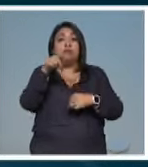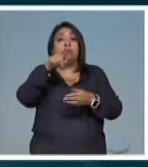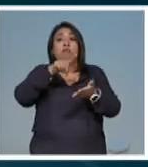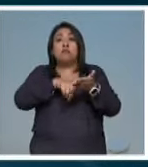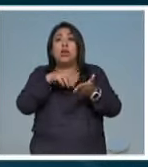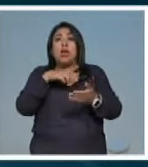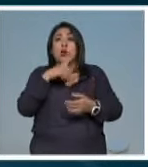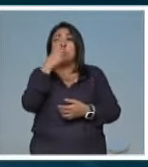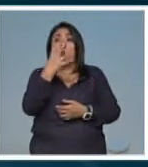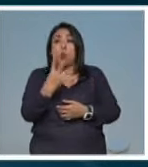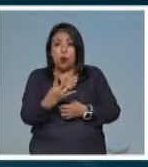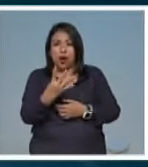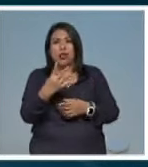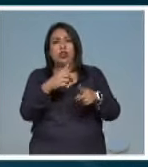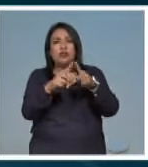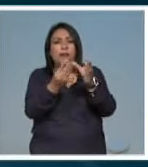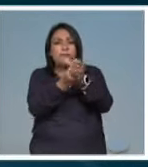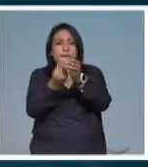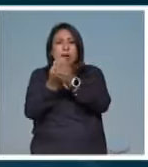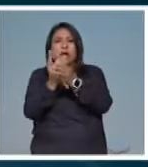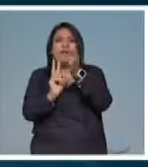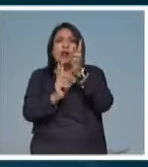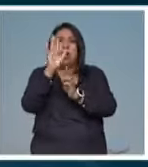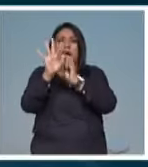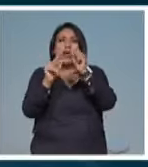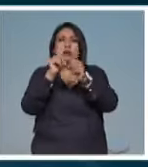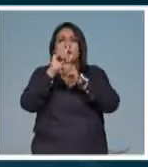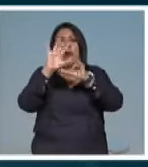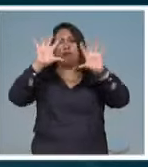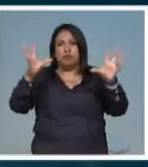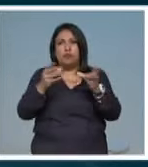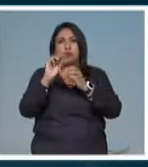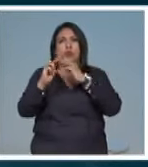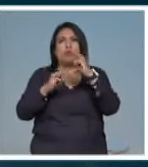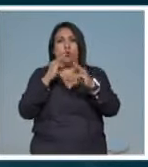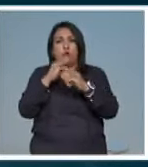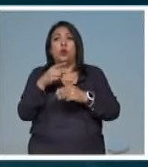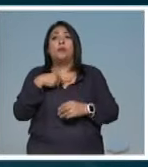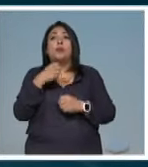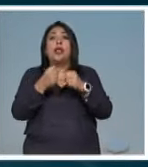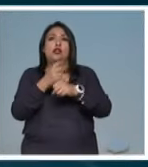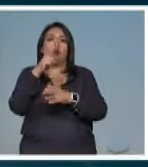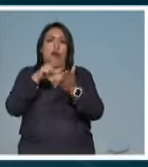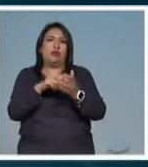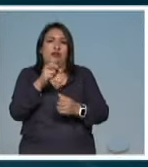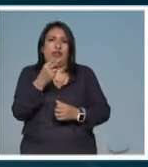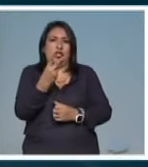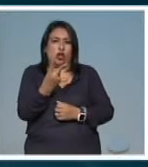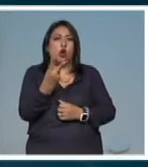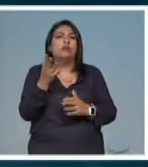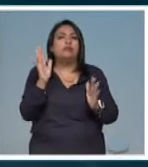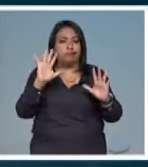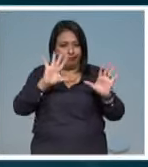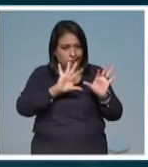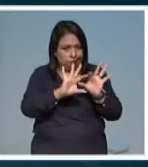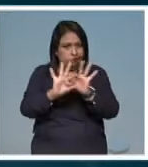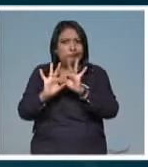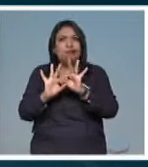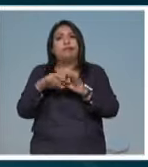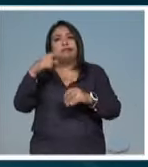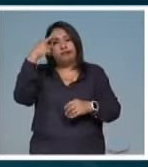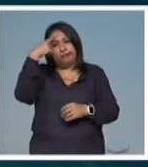albergan una cuarta parte de las especies vegetales y animales del mundo. En el 2022, pues nos hemos unido también